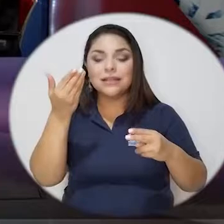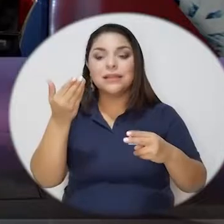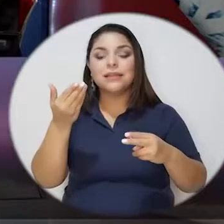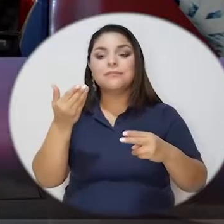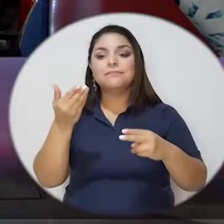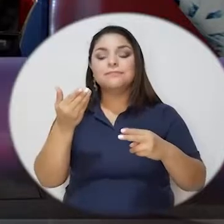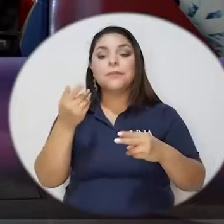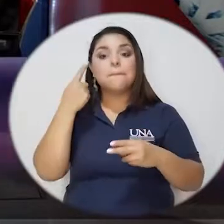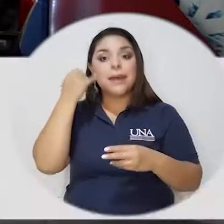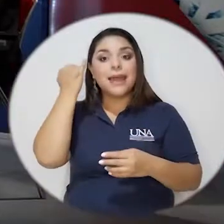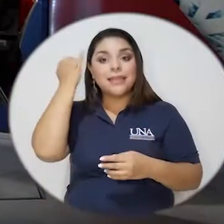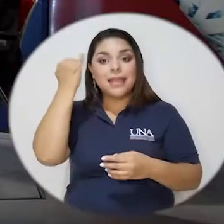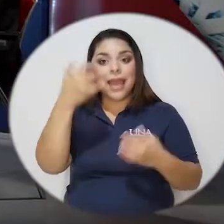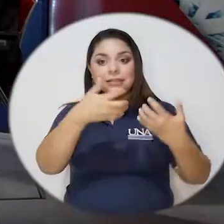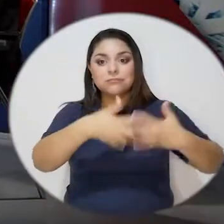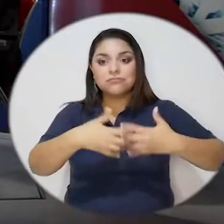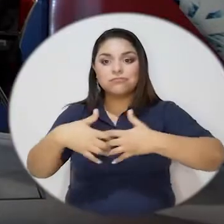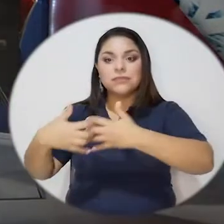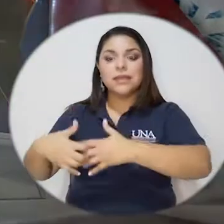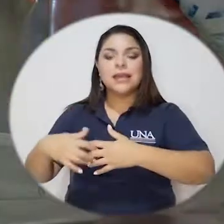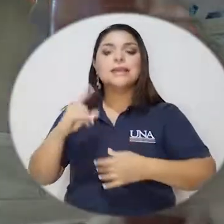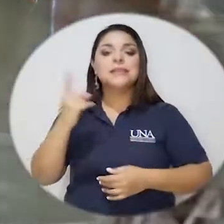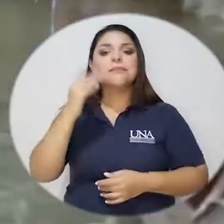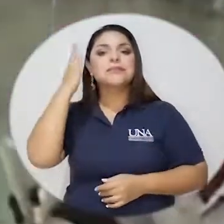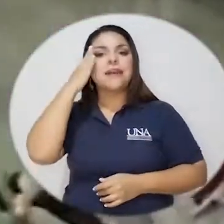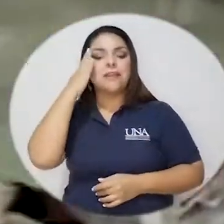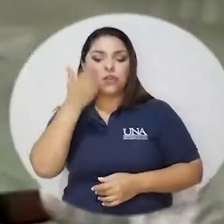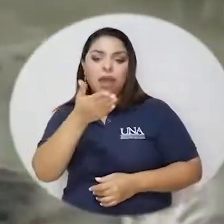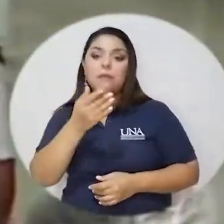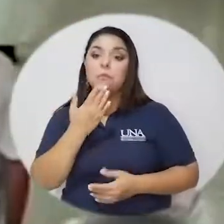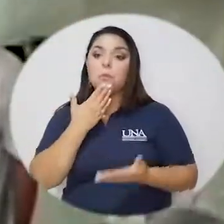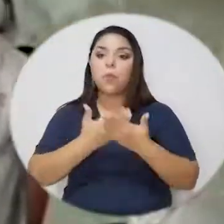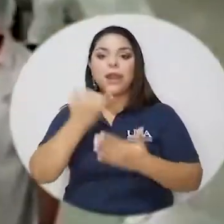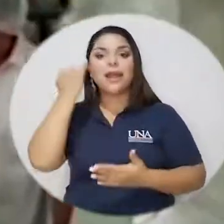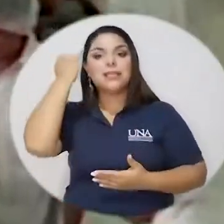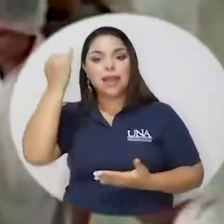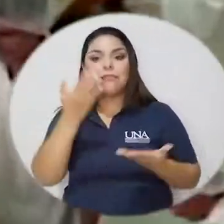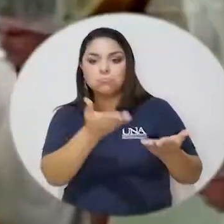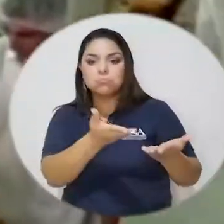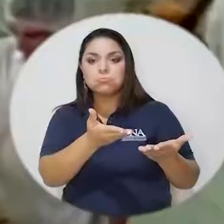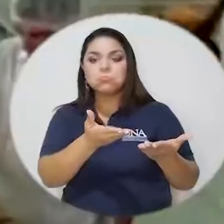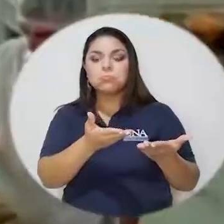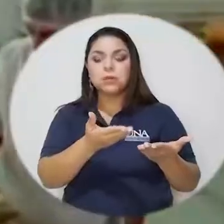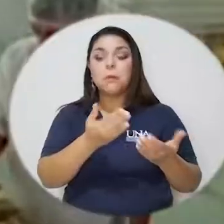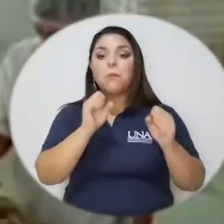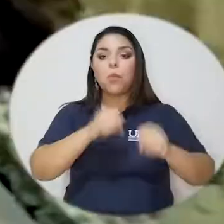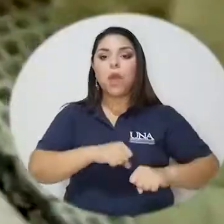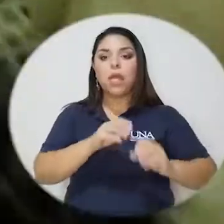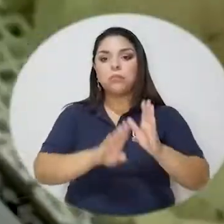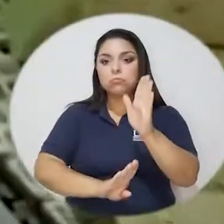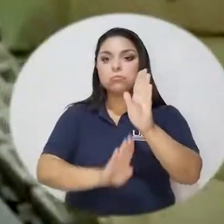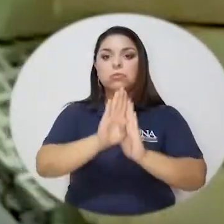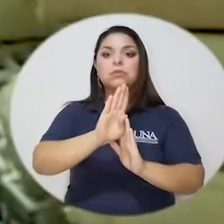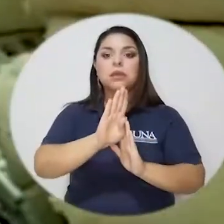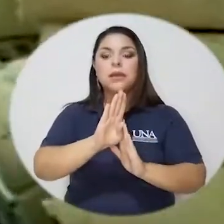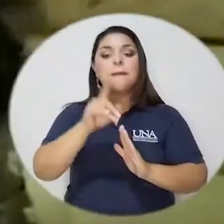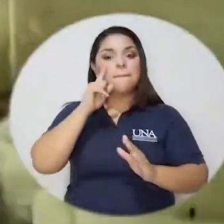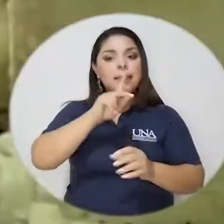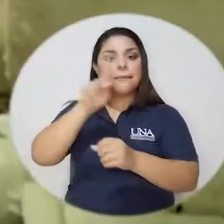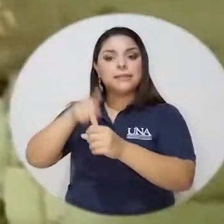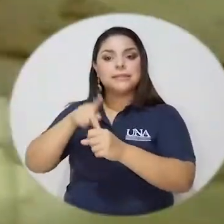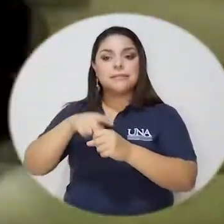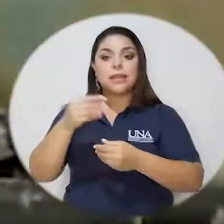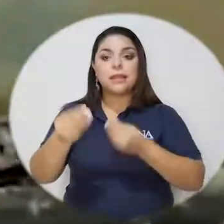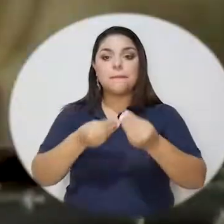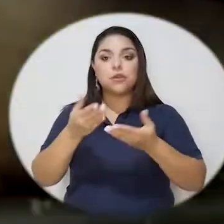con facilidades a esas iniciativas siempre y cuando se vean que son rentables para que